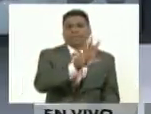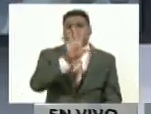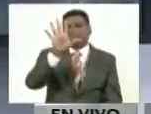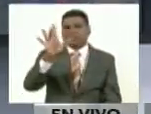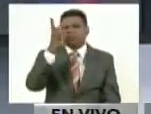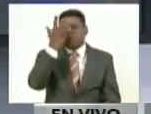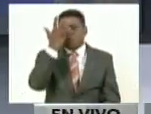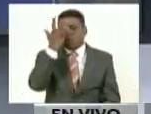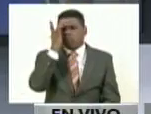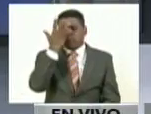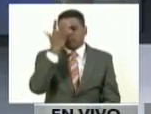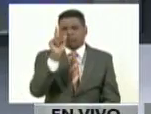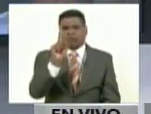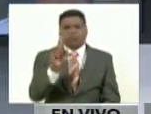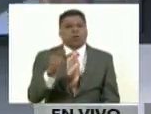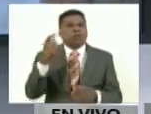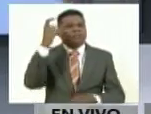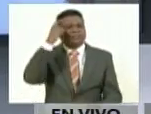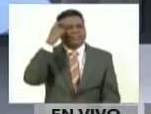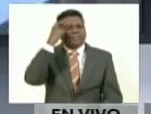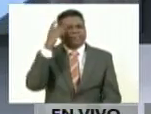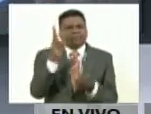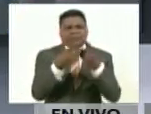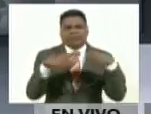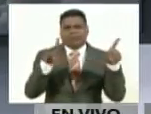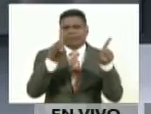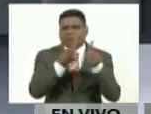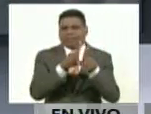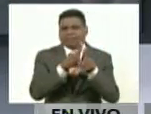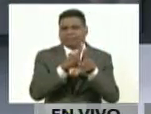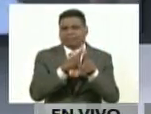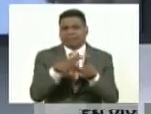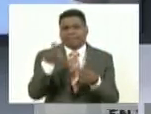febrero, Día de la Dignidad Nacional. Vamos al lugar.